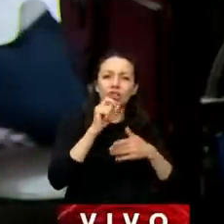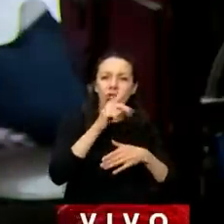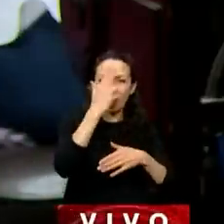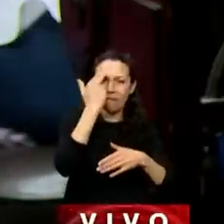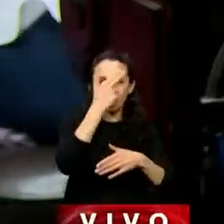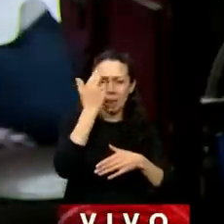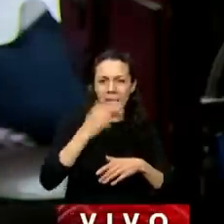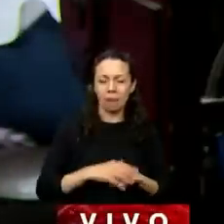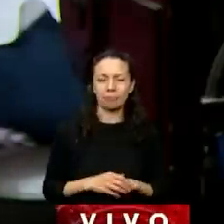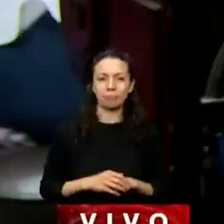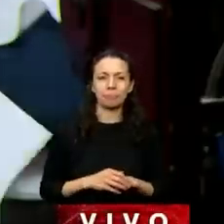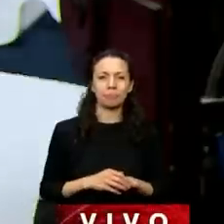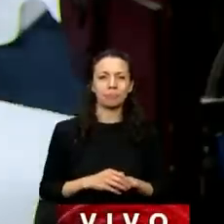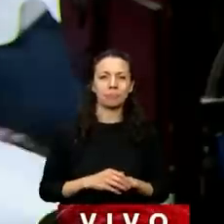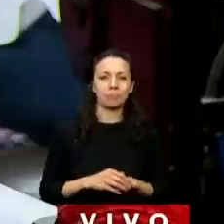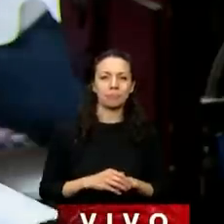Enfermería.